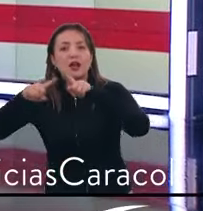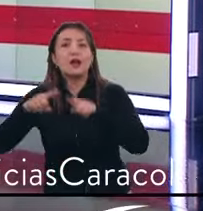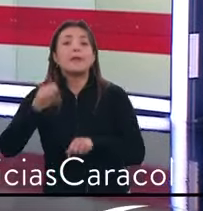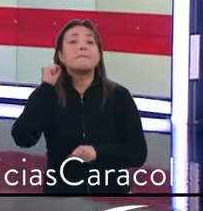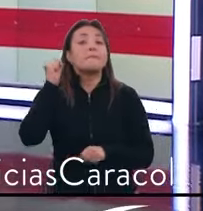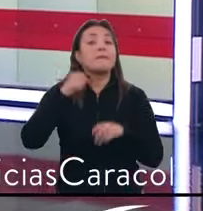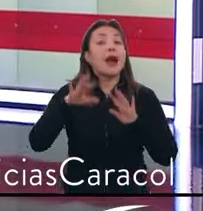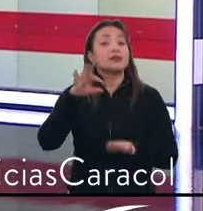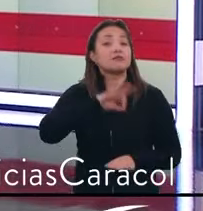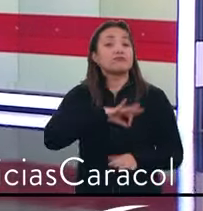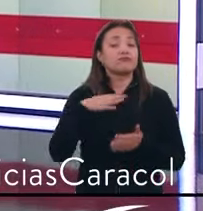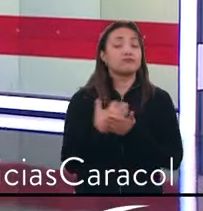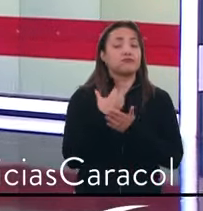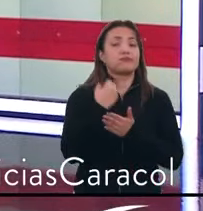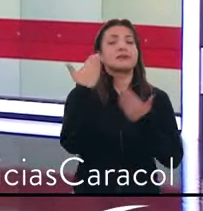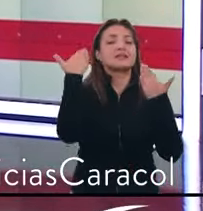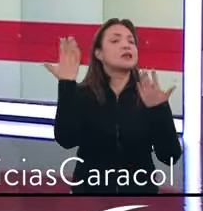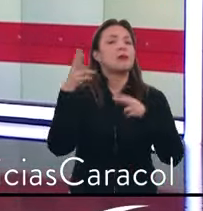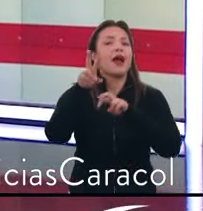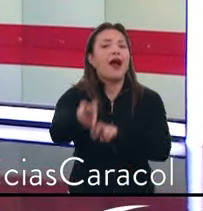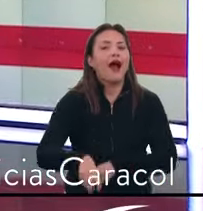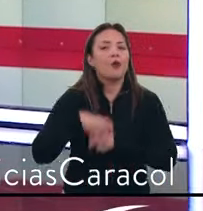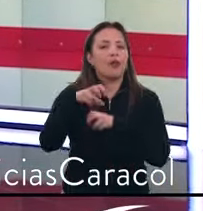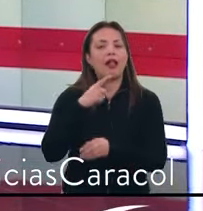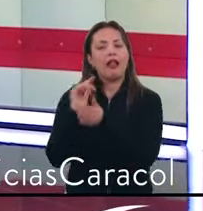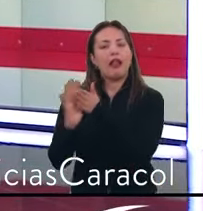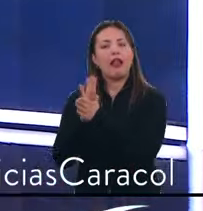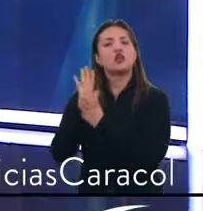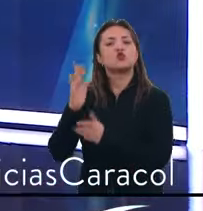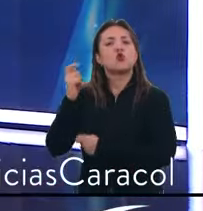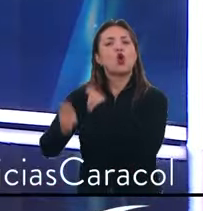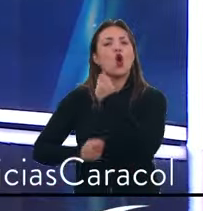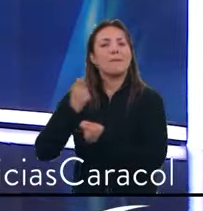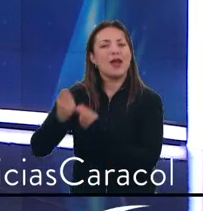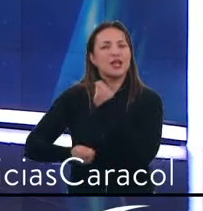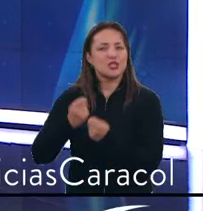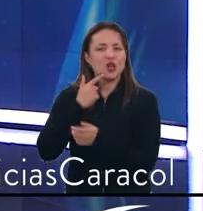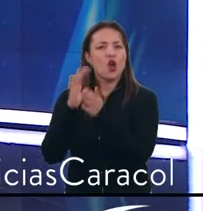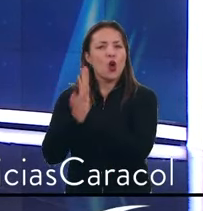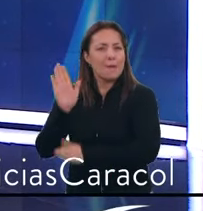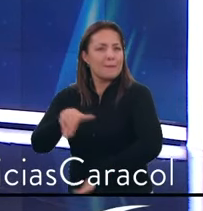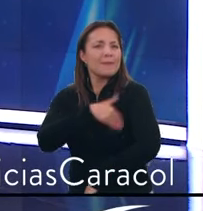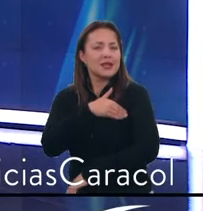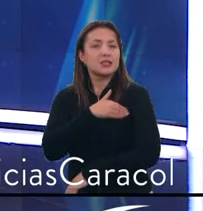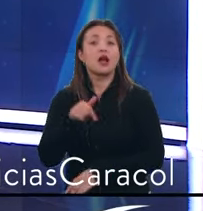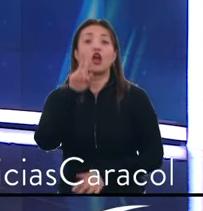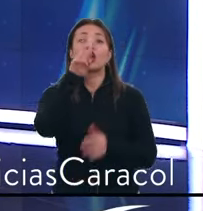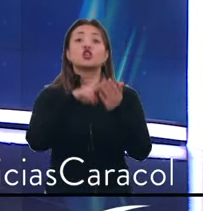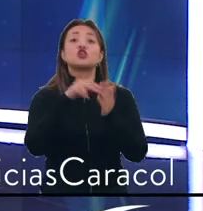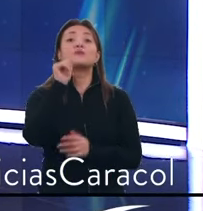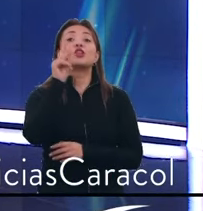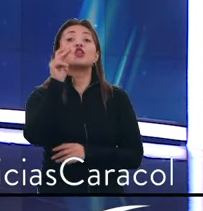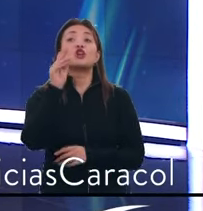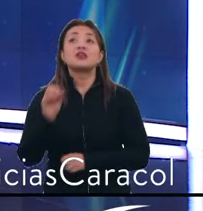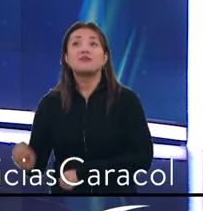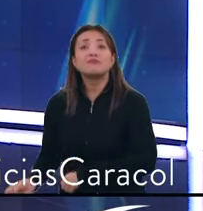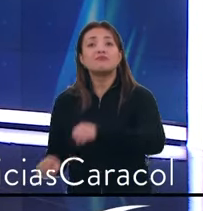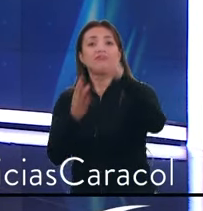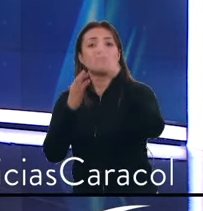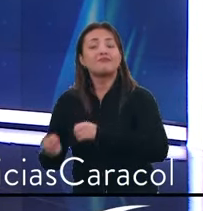en los últimos años ha sido el agropecuario, según indica el Ministerio de Comercio. Miren esto, en el 2012 las exportaciones hacia Estados Unidos de